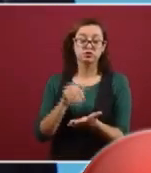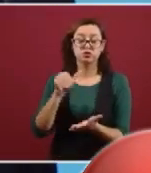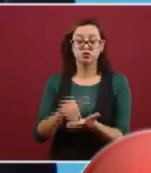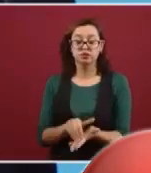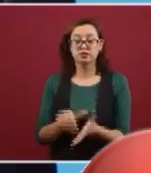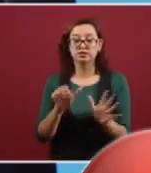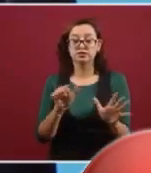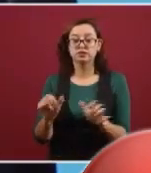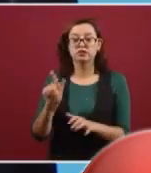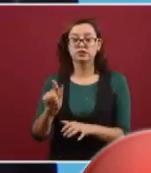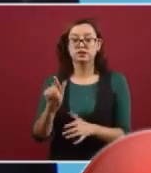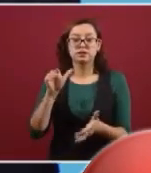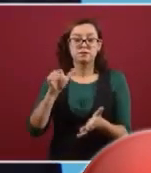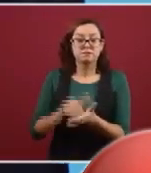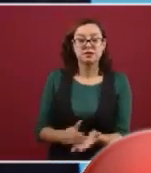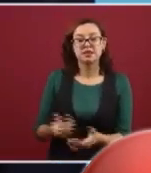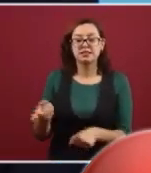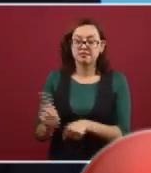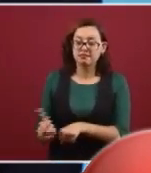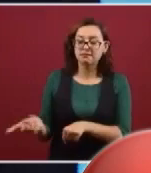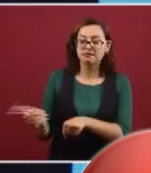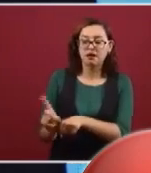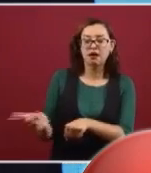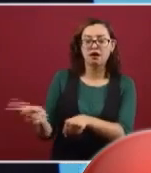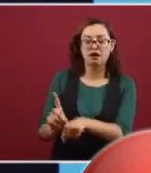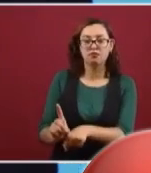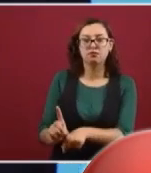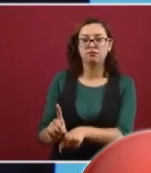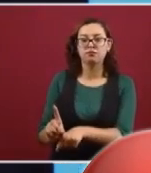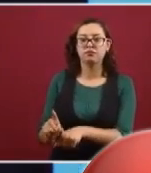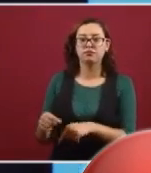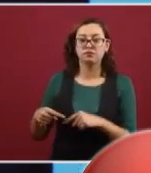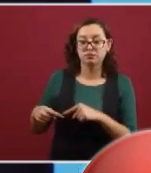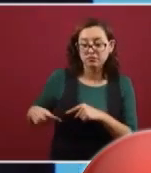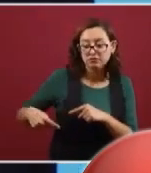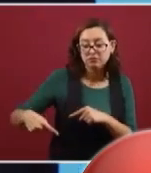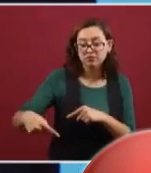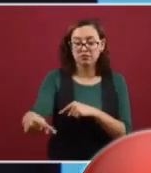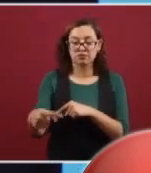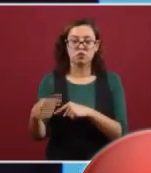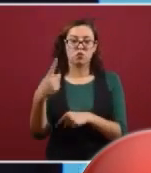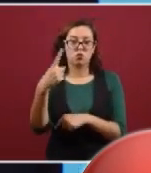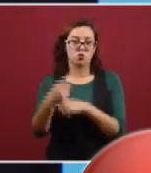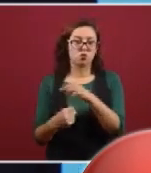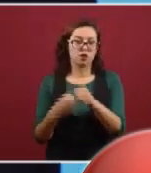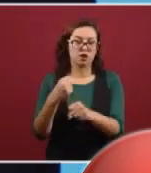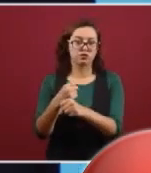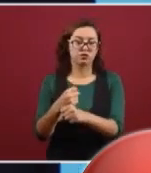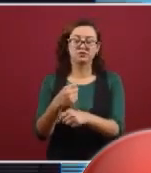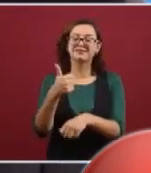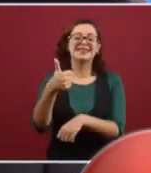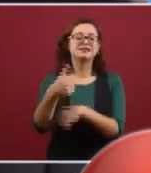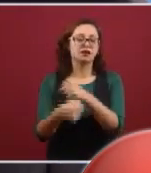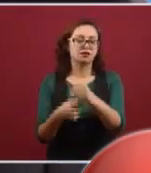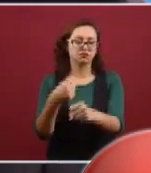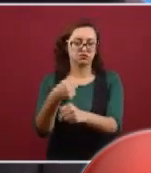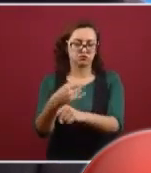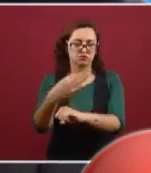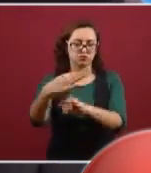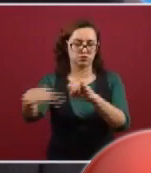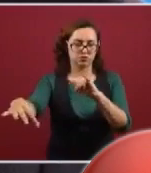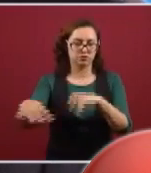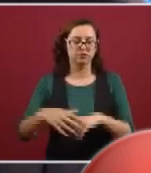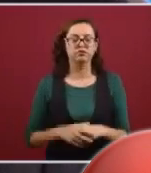2.697.000 barriles promedio diario en el último año de esta administración. En el